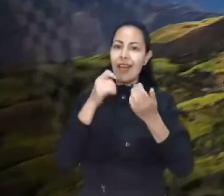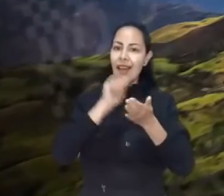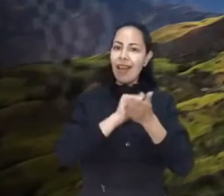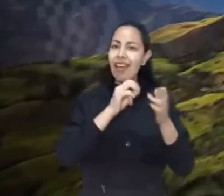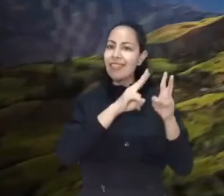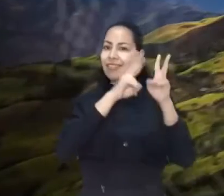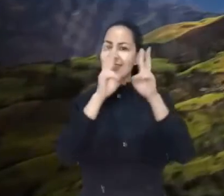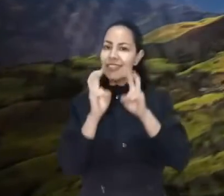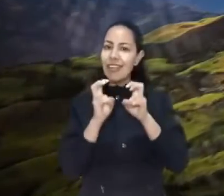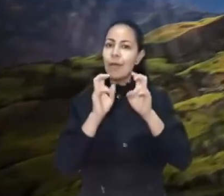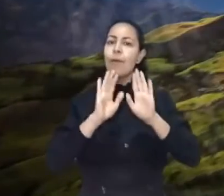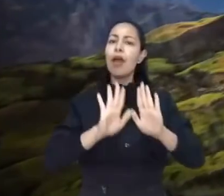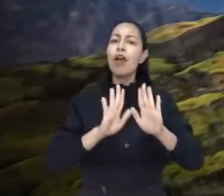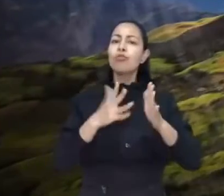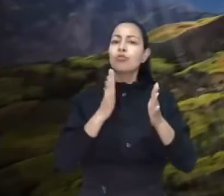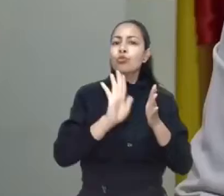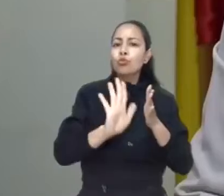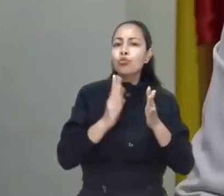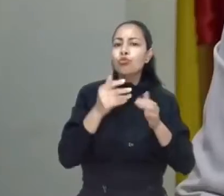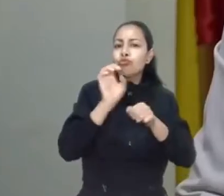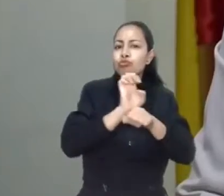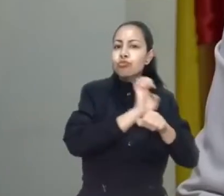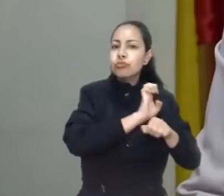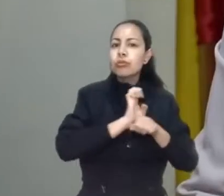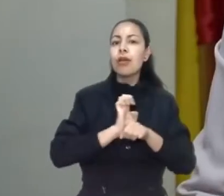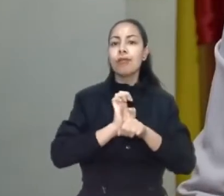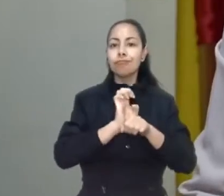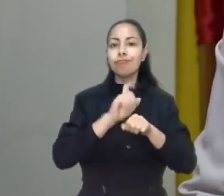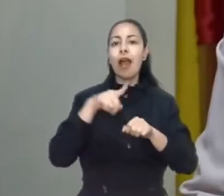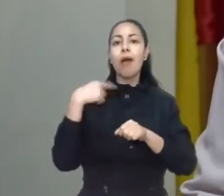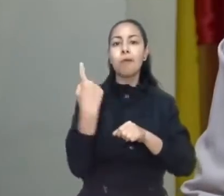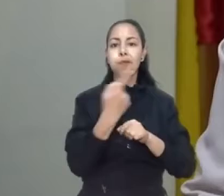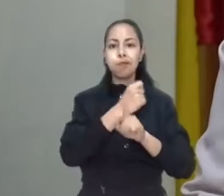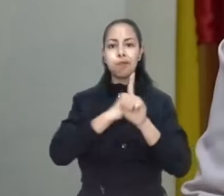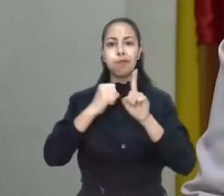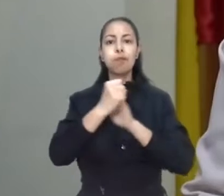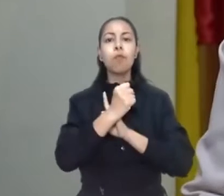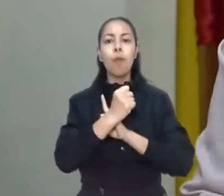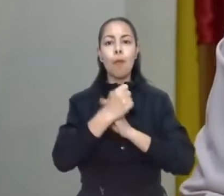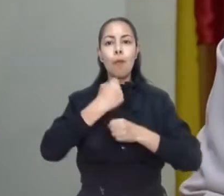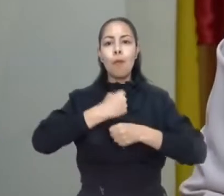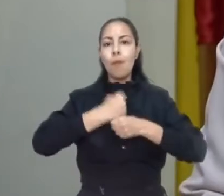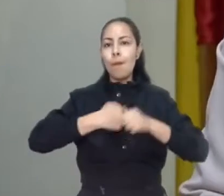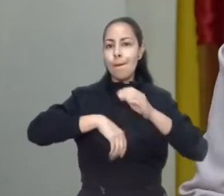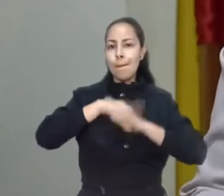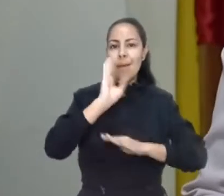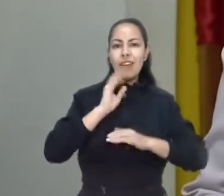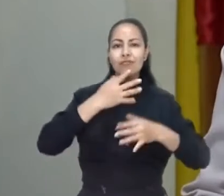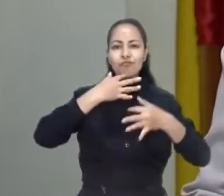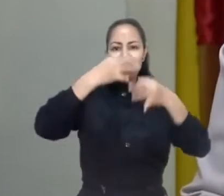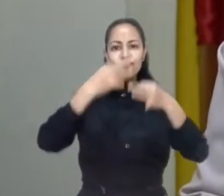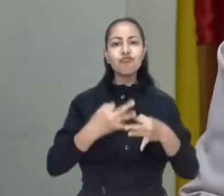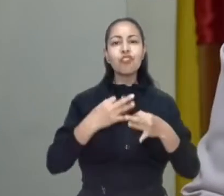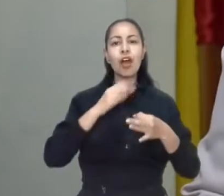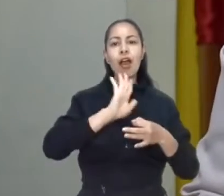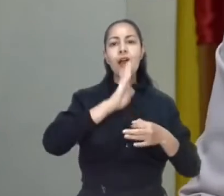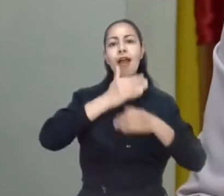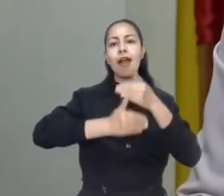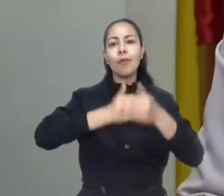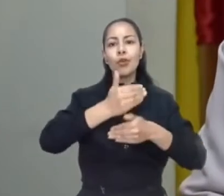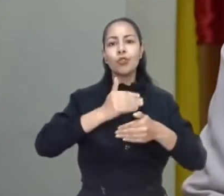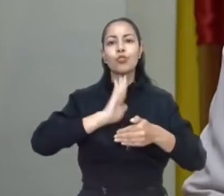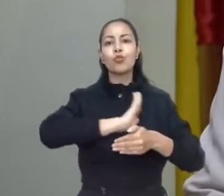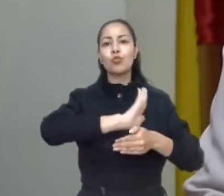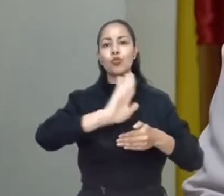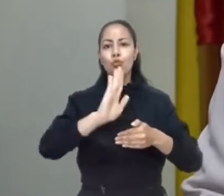orden de ideas, pues conjuntamente entre entidades y sociedad en general trabajamos para tener mayor transparencia en cada uno de